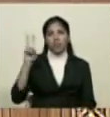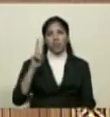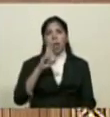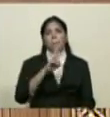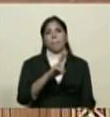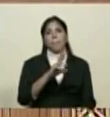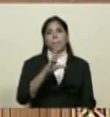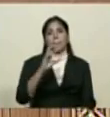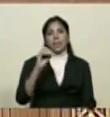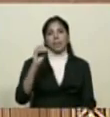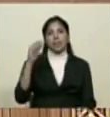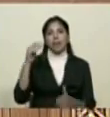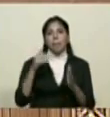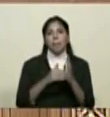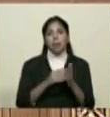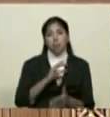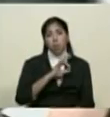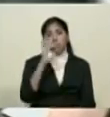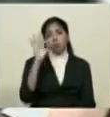20.000%.